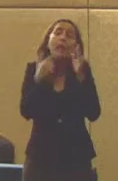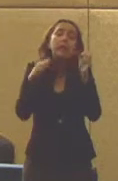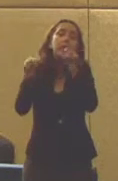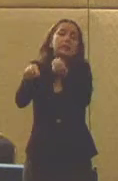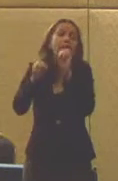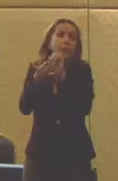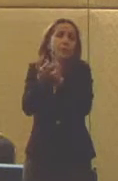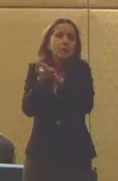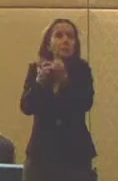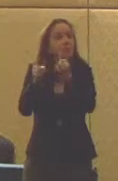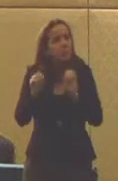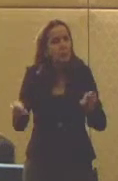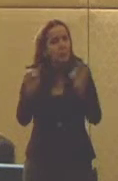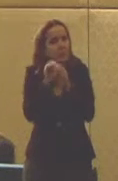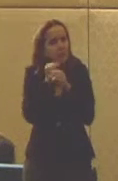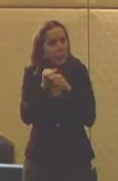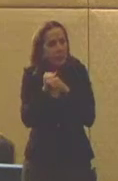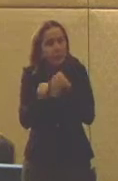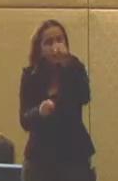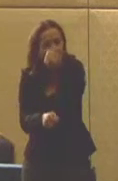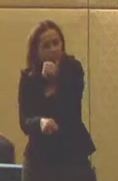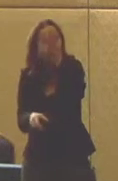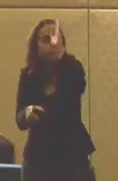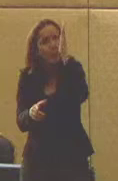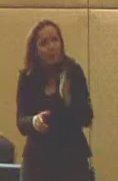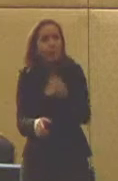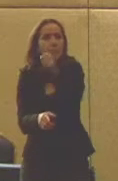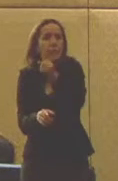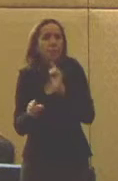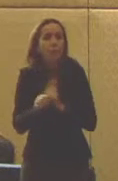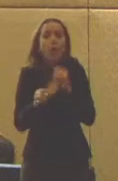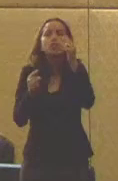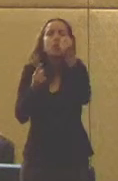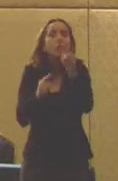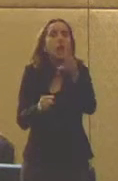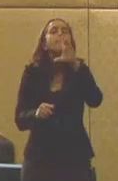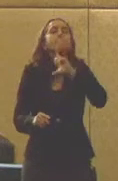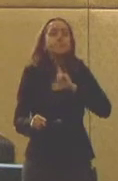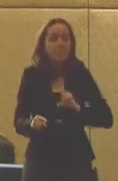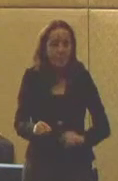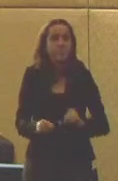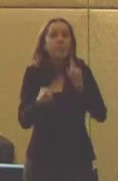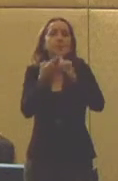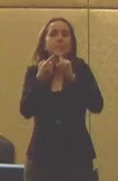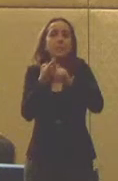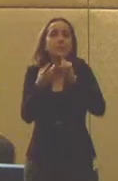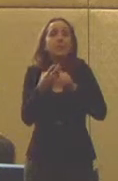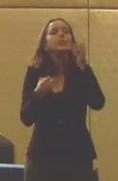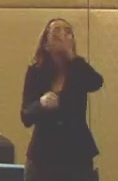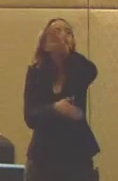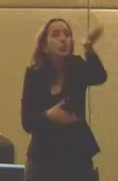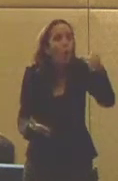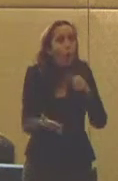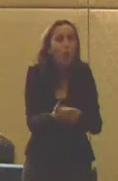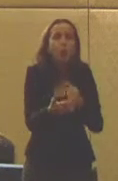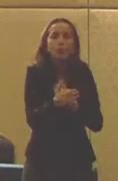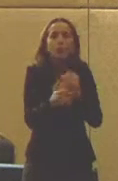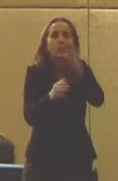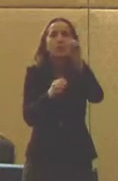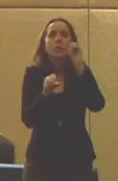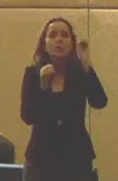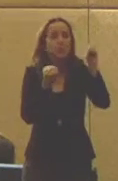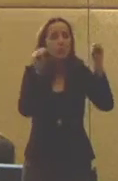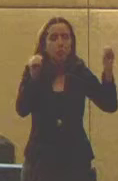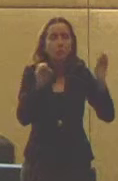importante que en su propio marco legal el sector vivienda o sector salud tenga como obligatorio incorporar la gestión de riesgo. Eso es un poco, en el